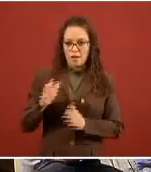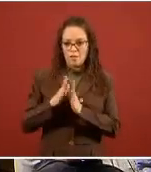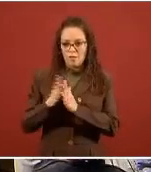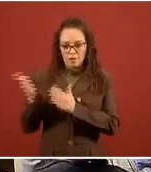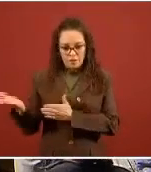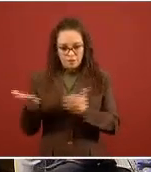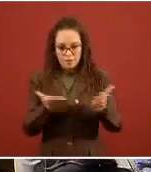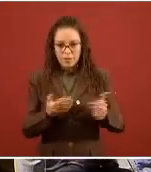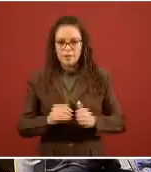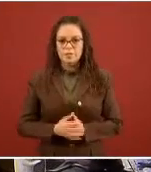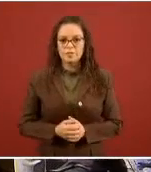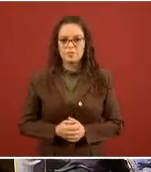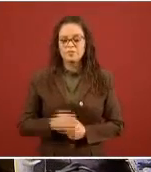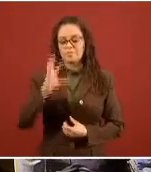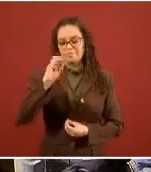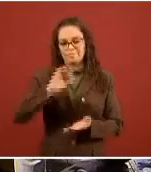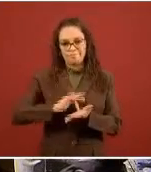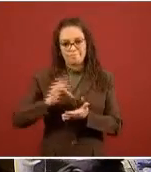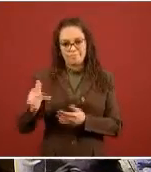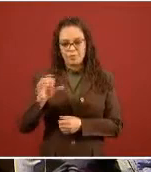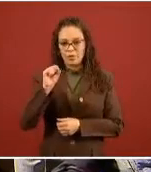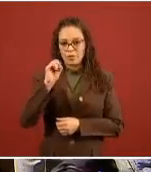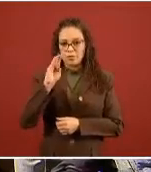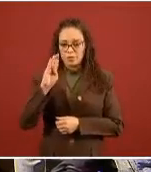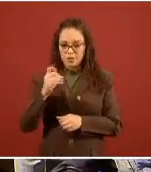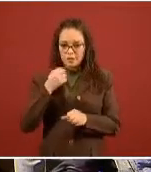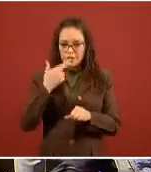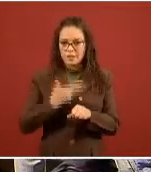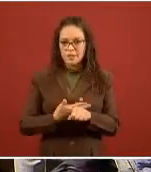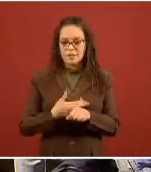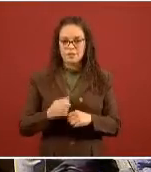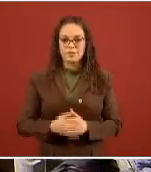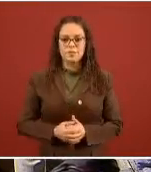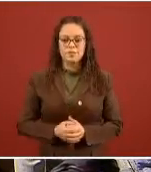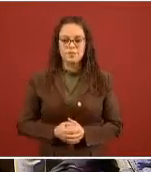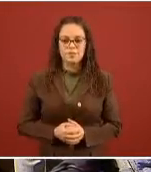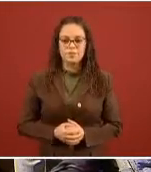por favor. Muchas gracias, subsecretario.